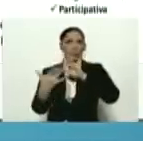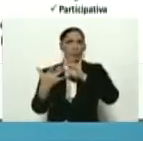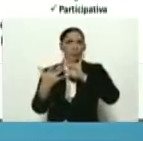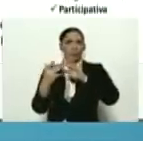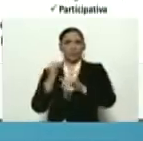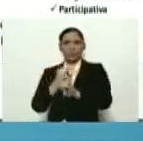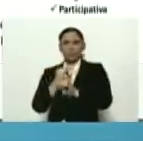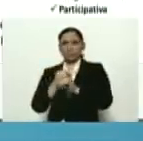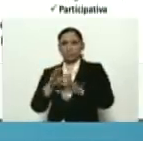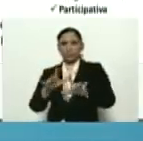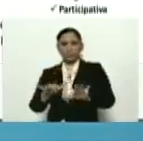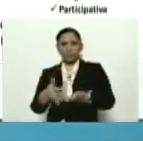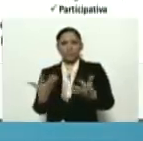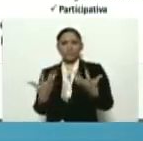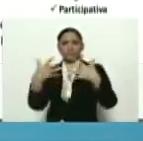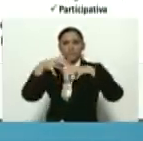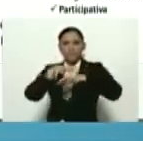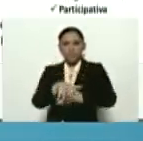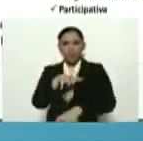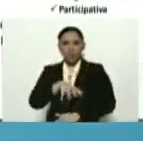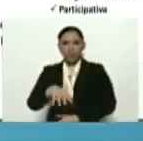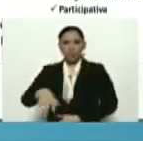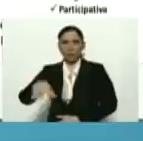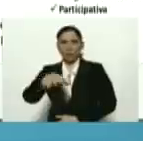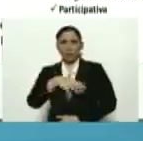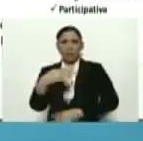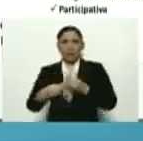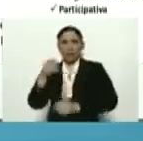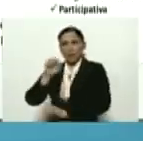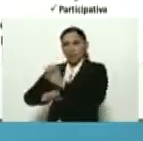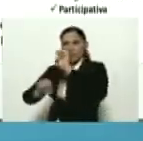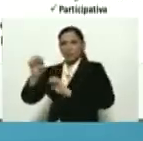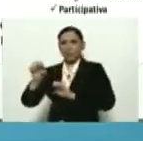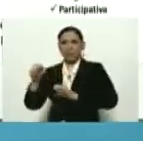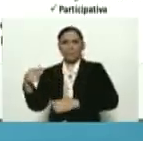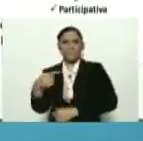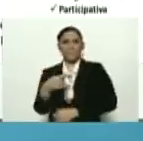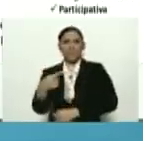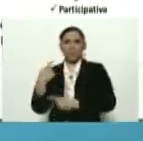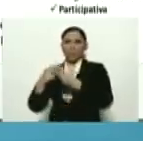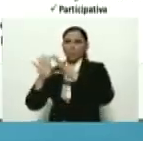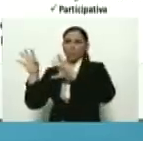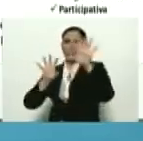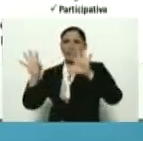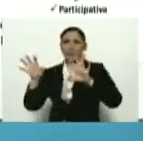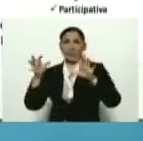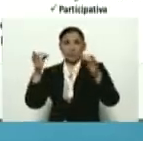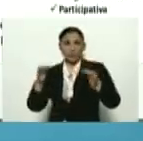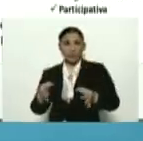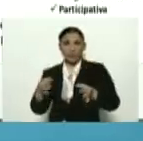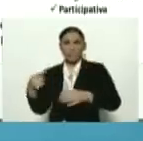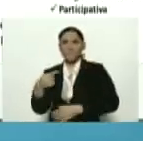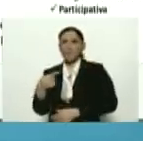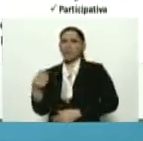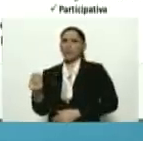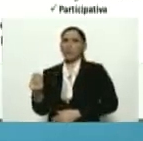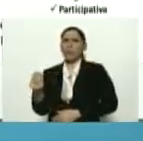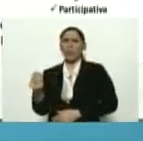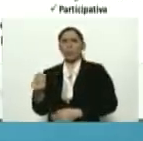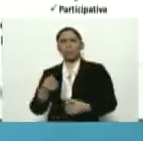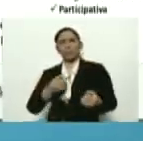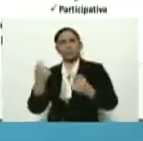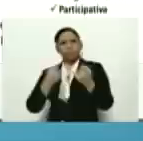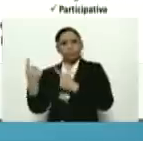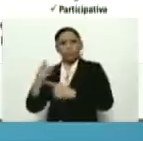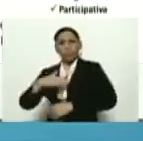digital, con una integración regional que nos haga depender menos del exterior, en realidad menos de lo importado para